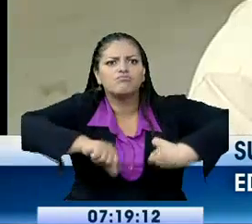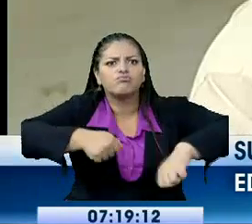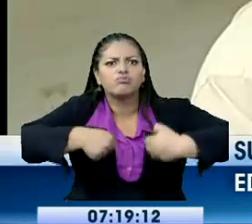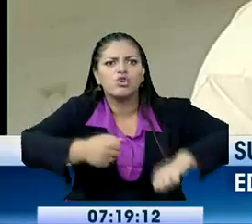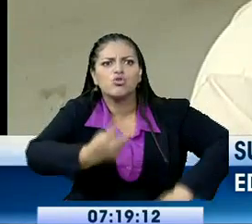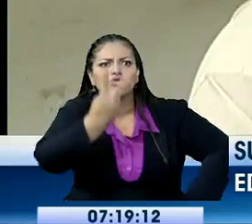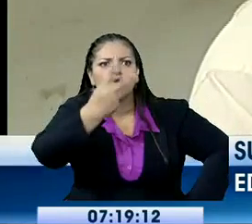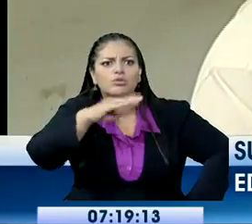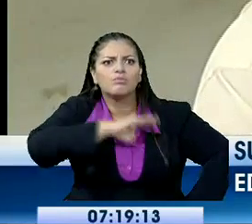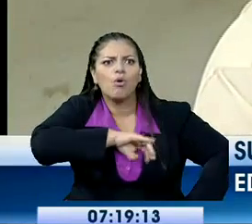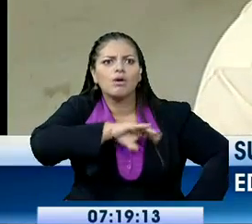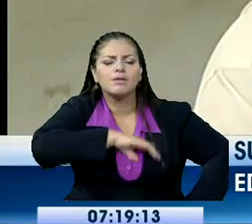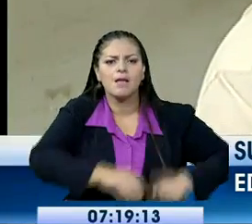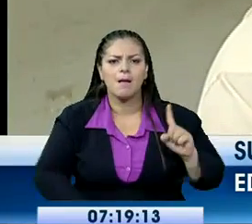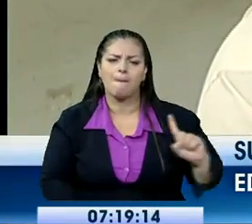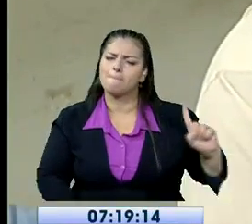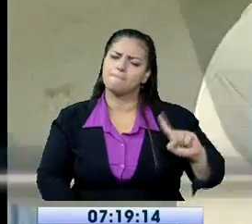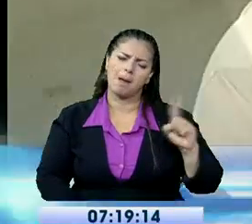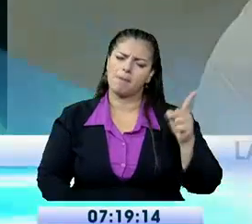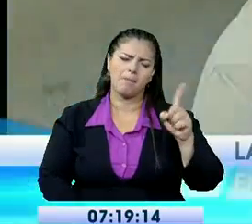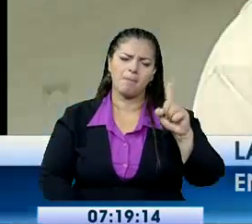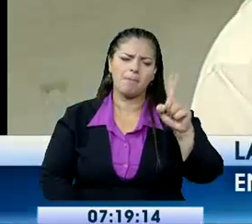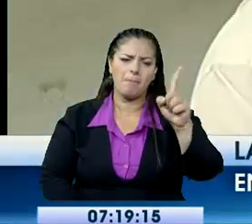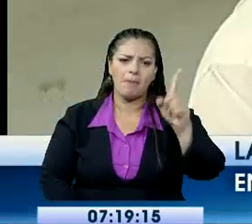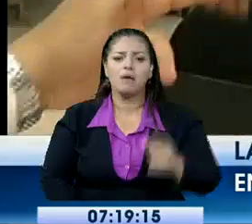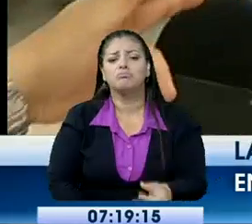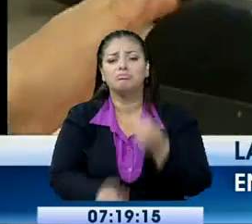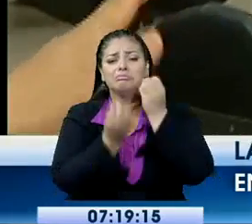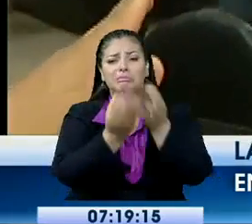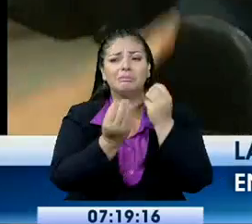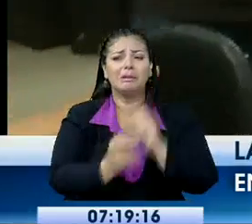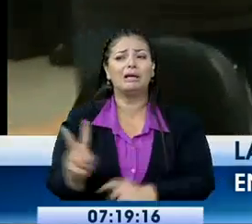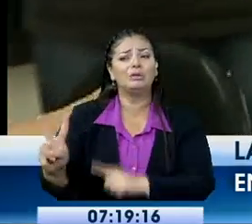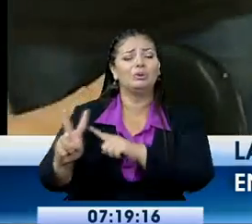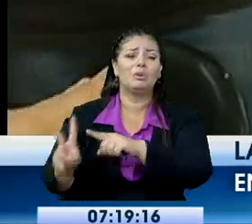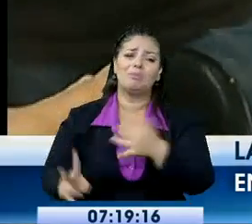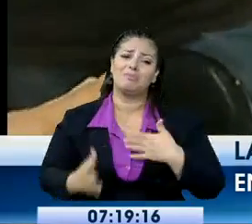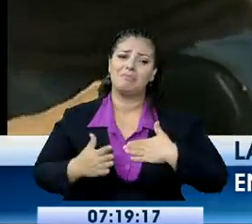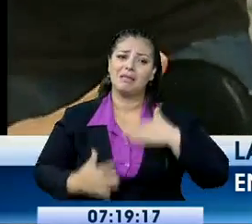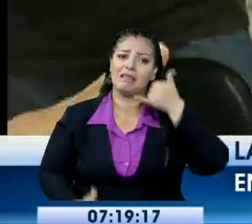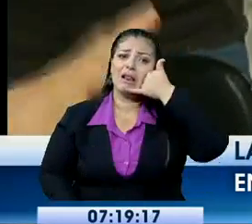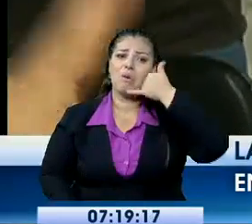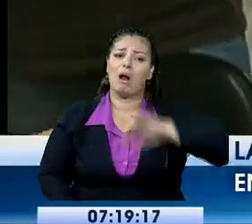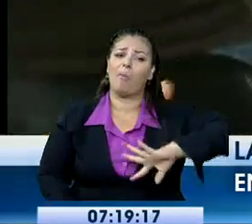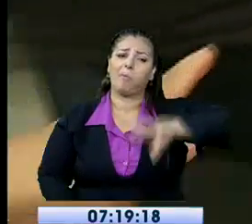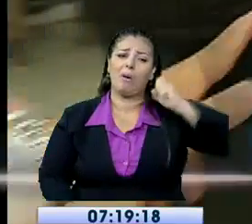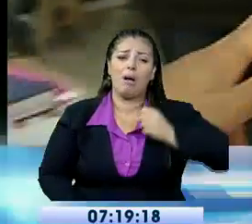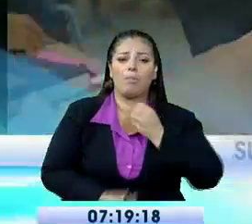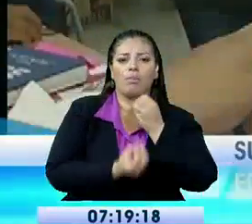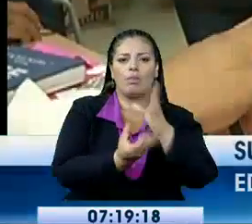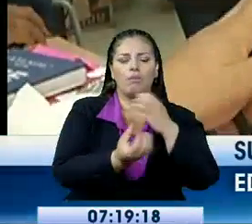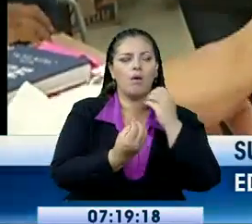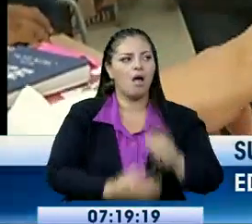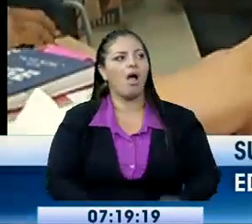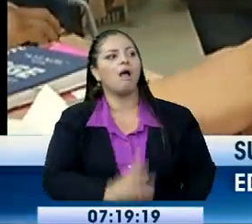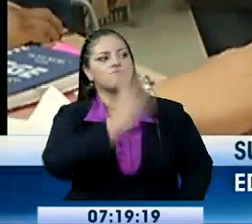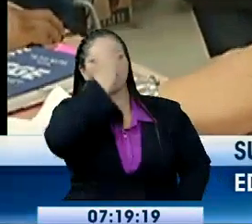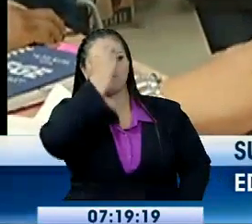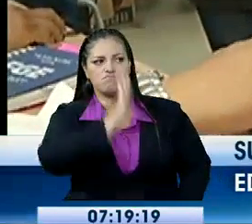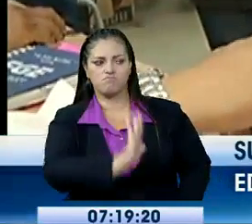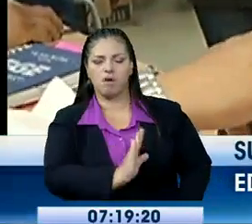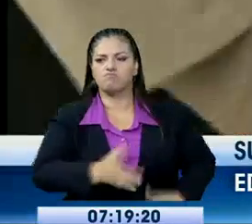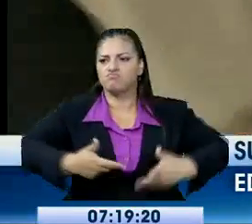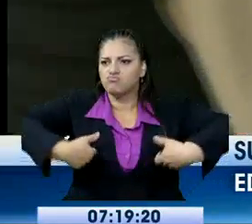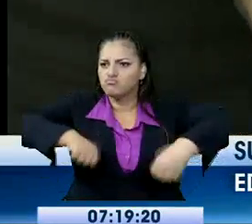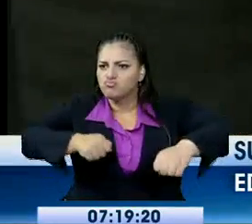es en ese momento en que la policía interviene y lo detiene. Son tipos que pasan siempre por el lugar, medorean todo el lugar y andan